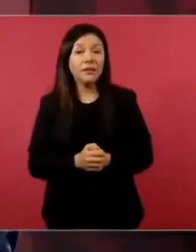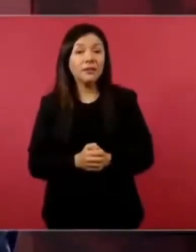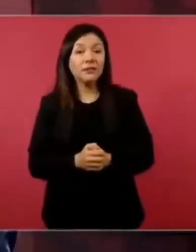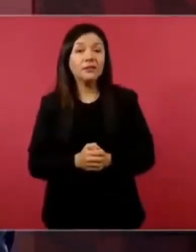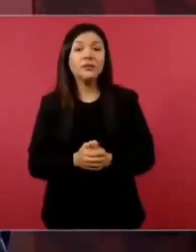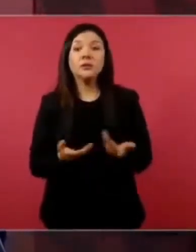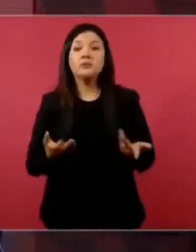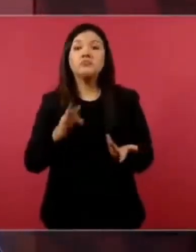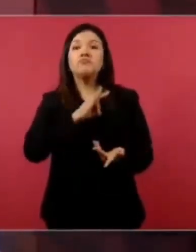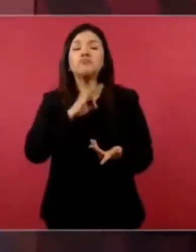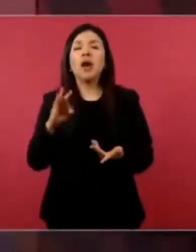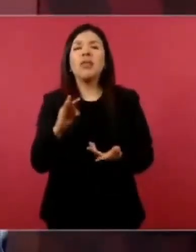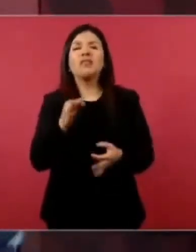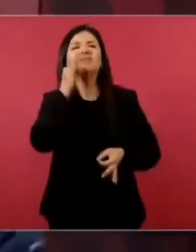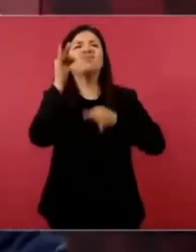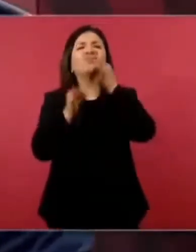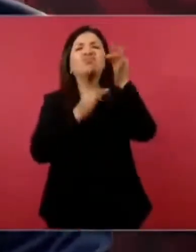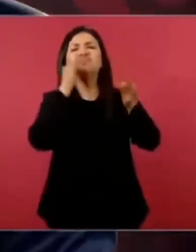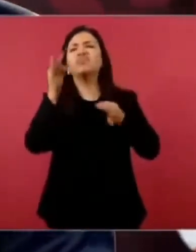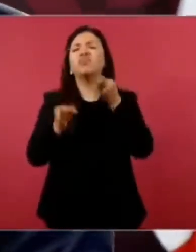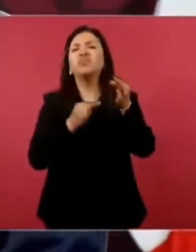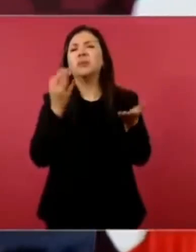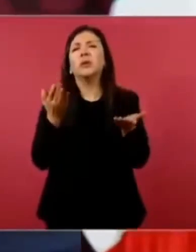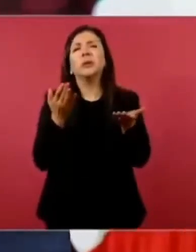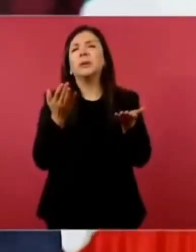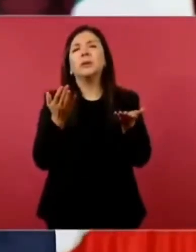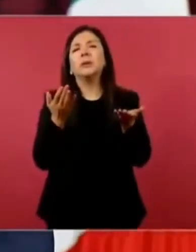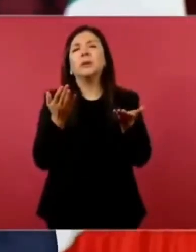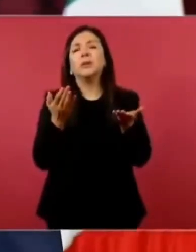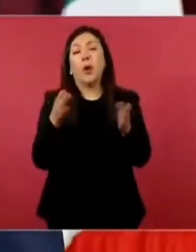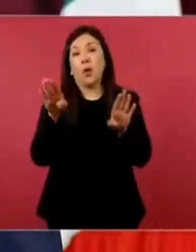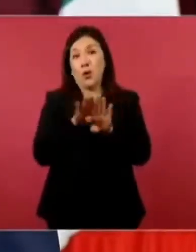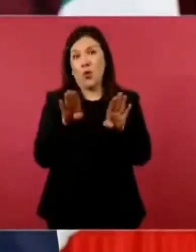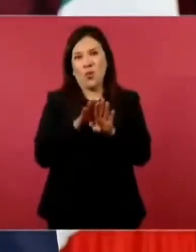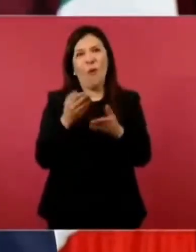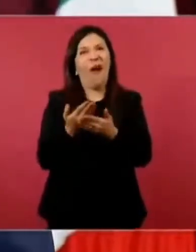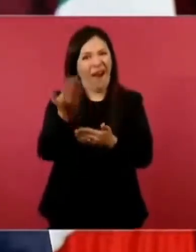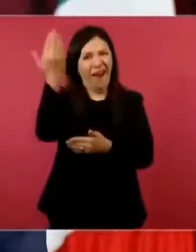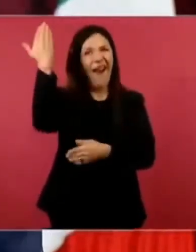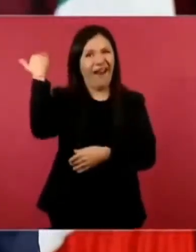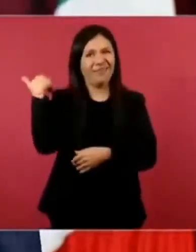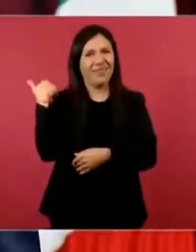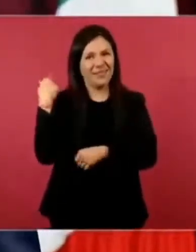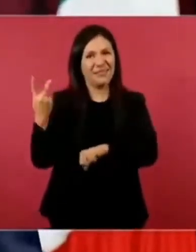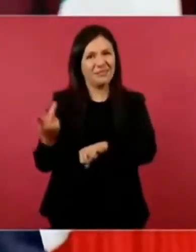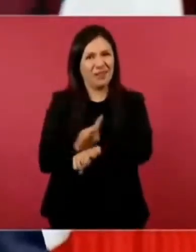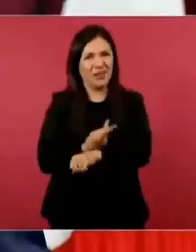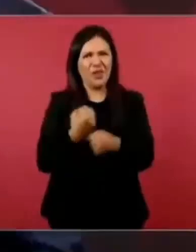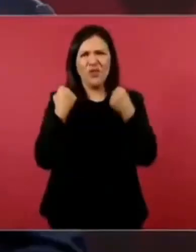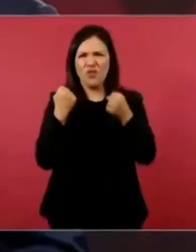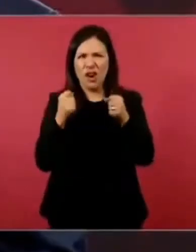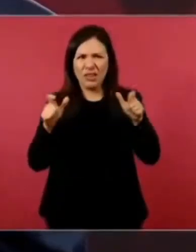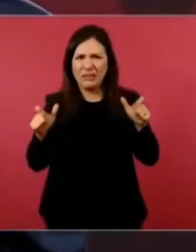si echaban a andar una campaña como lo hicieron, intensa.